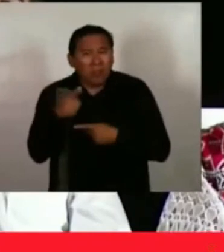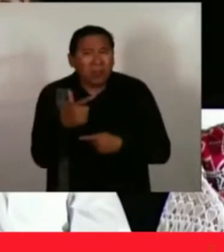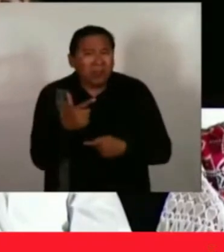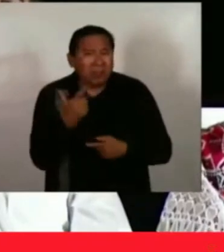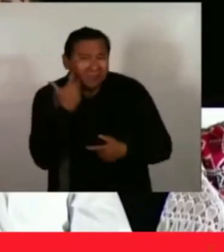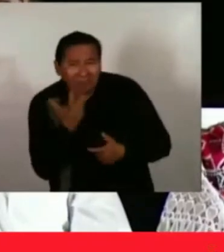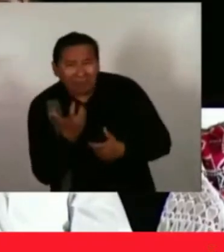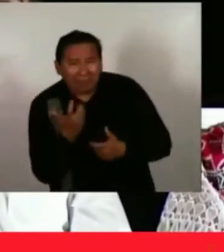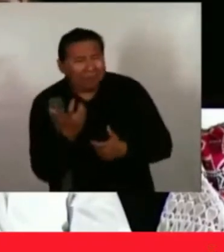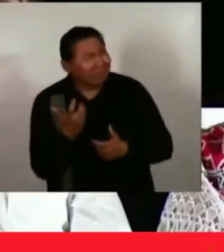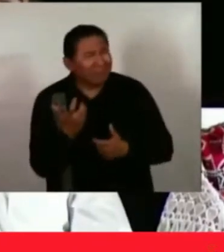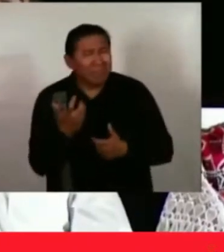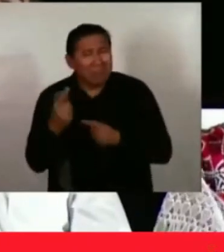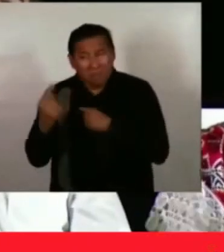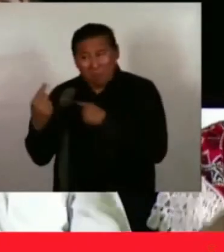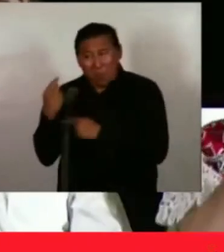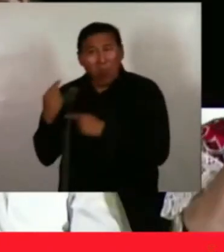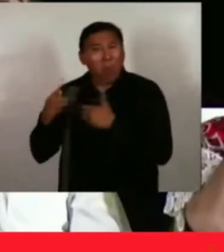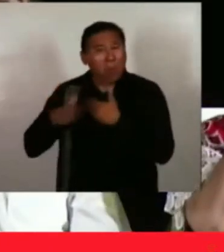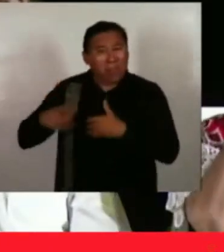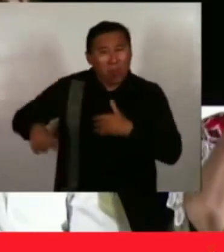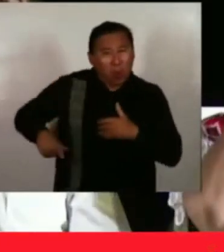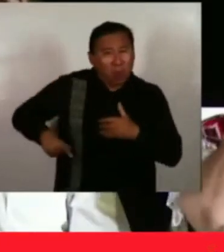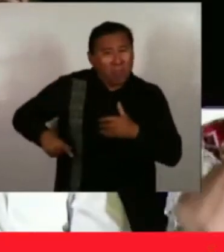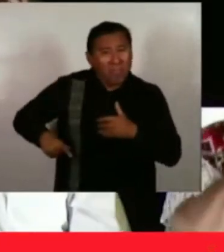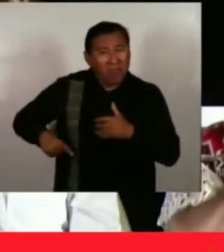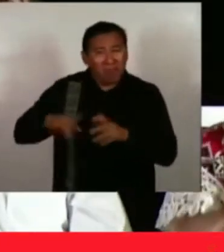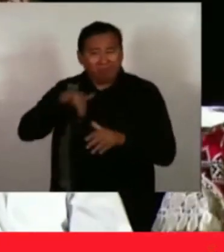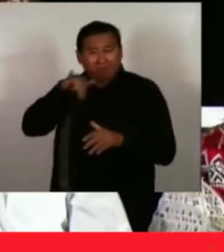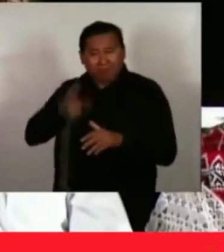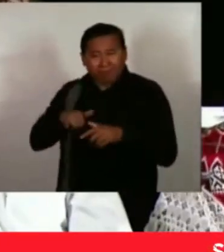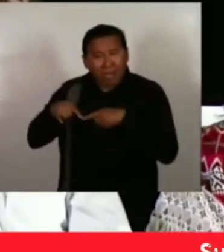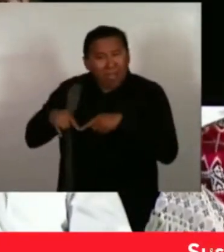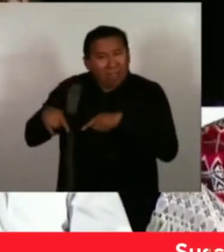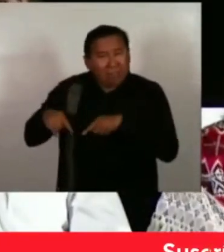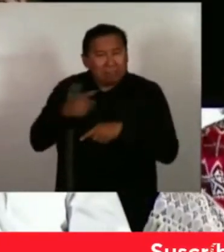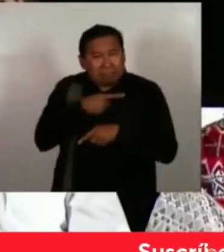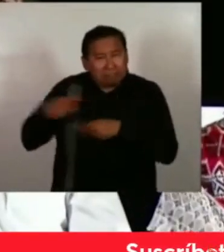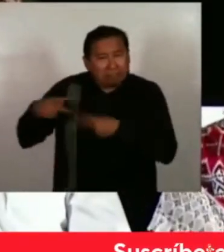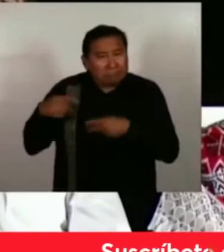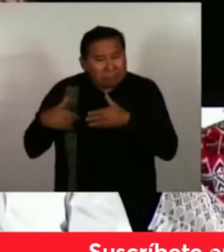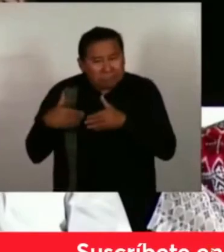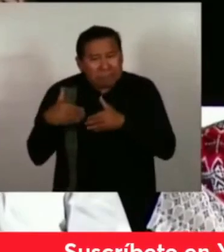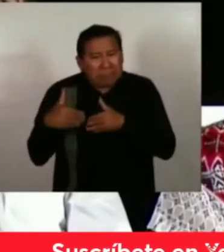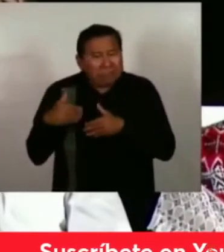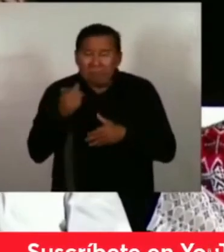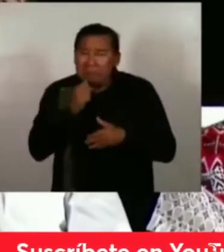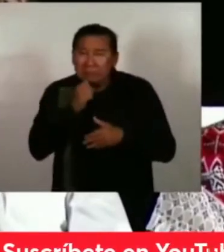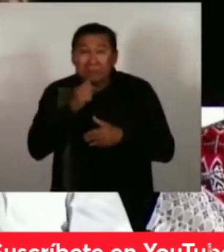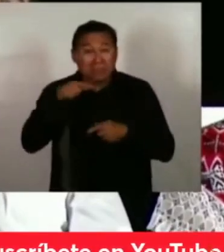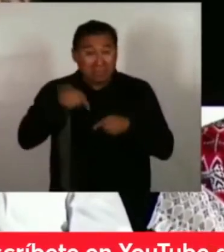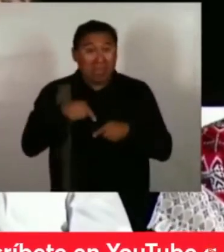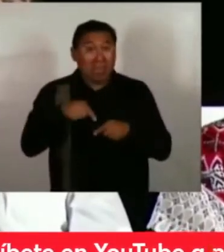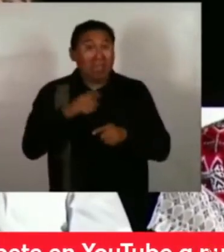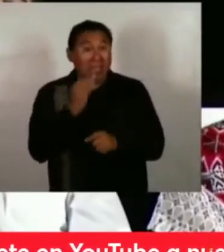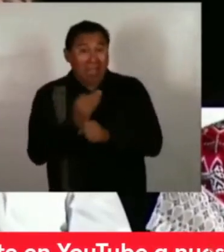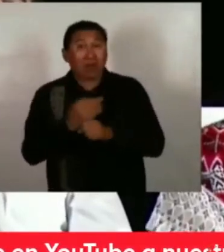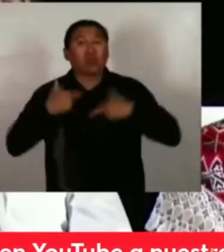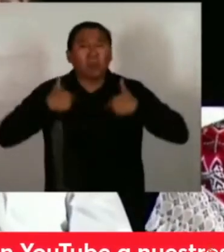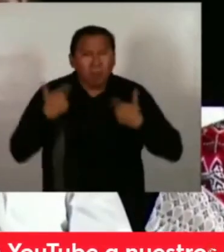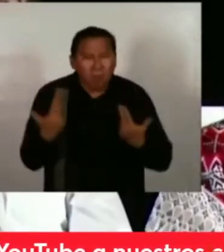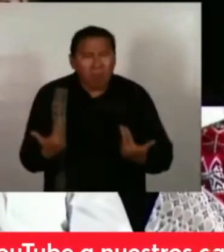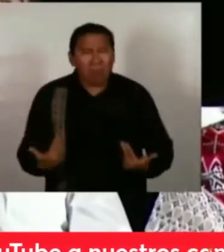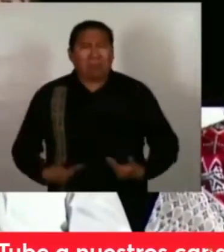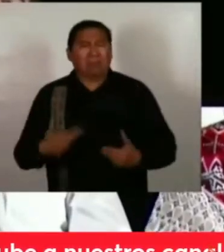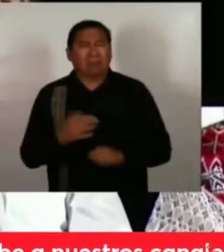gusto, fue por un modelo que los orilló a esa situación. Pero nosotros somos